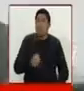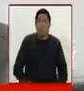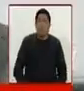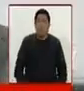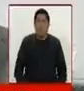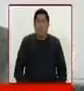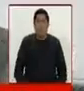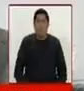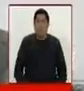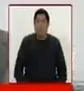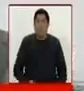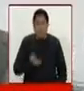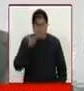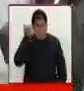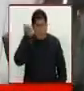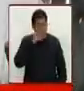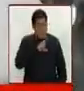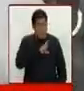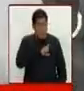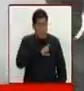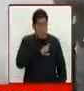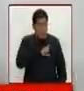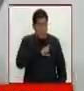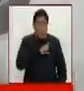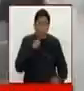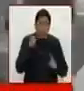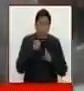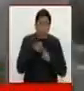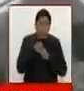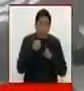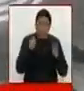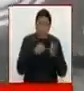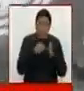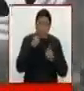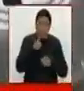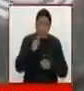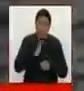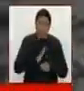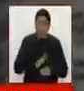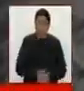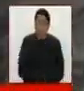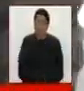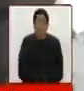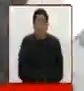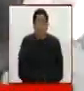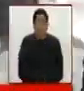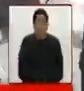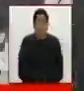Bien. Anteriormente ya lo he conducido al FCC por caso de lesiones con una señorita.